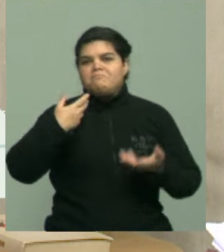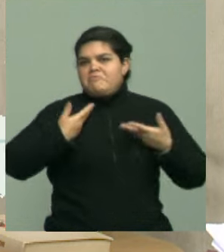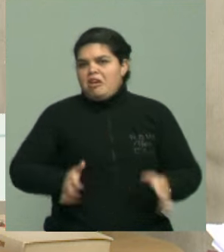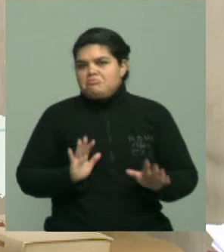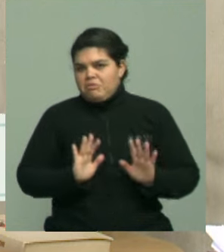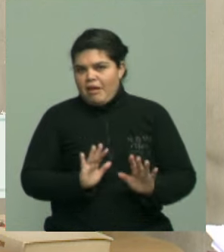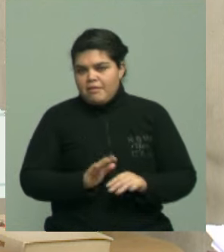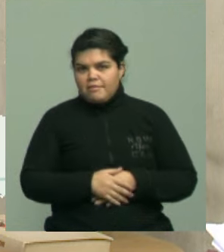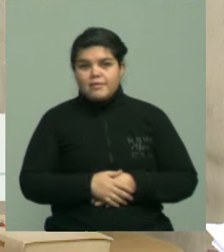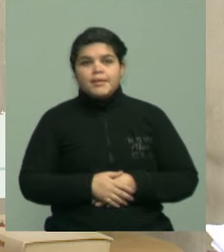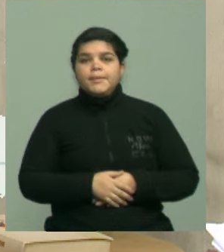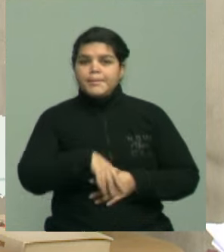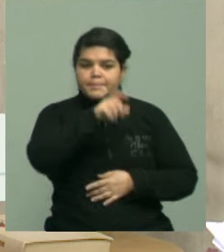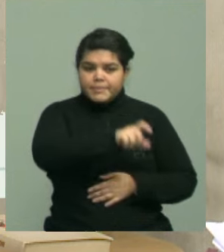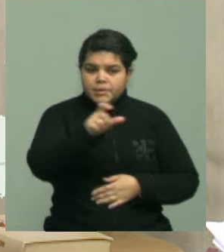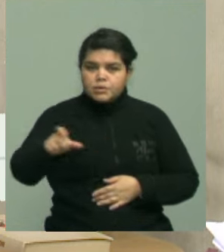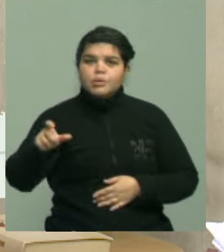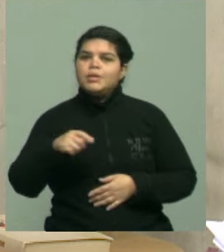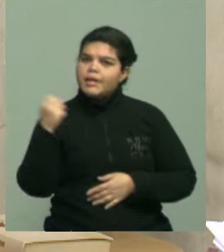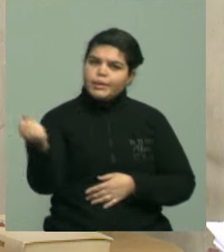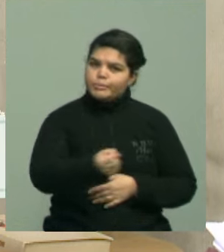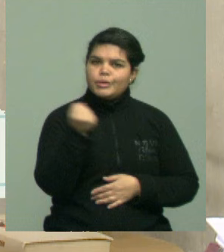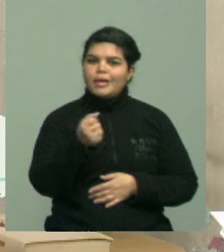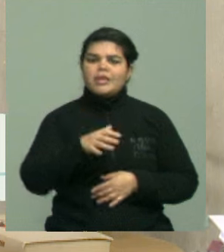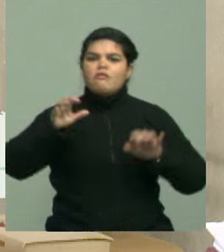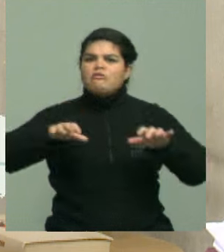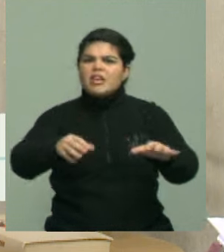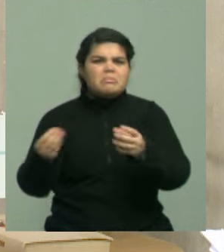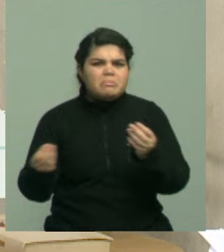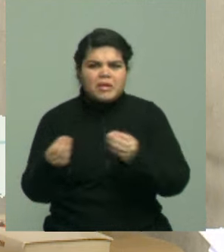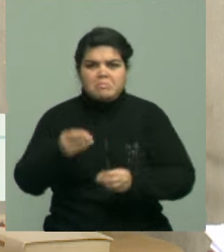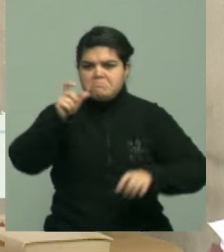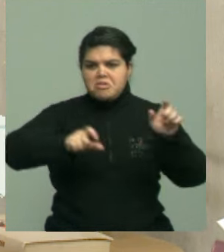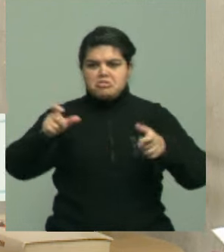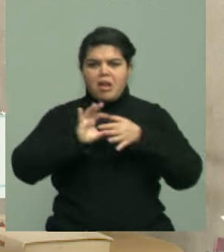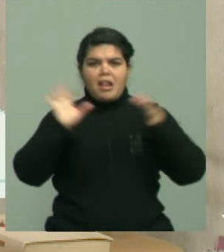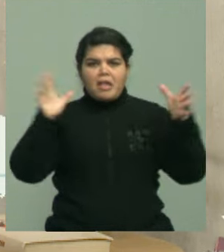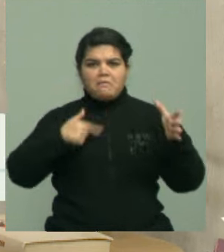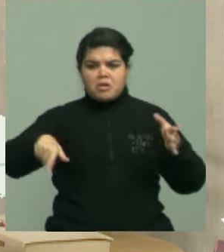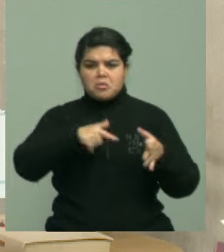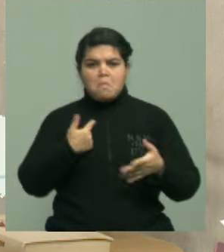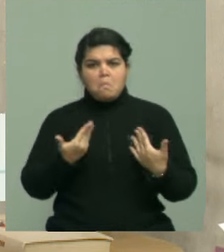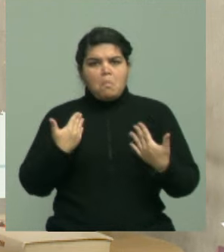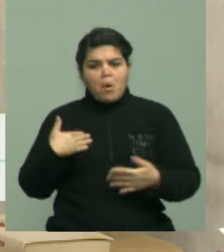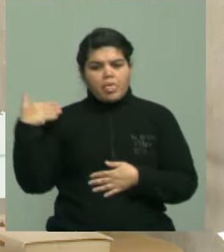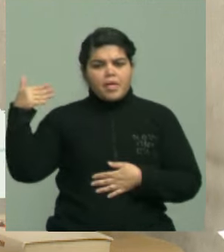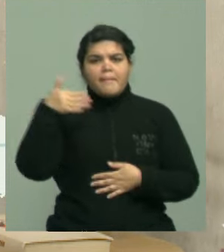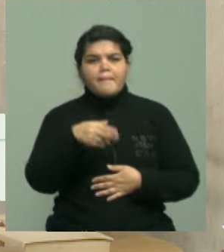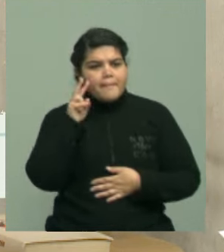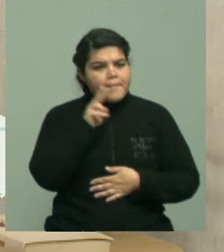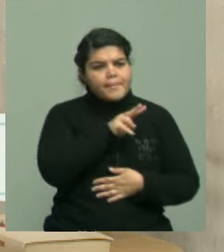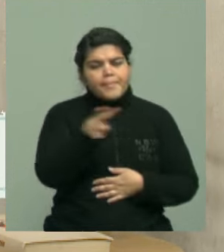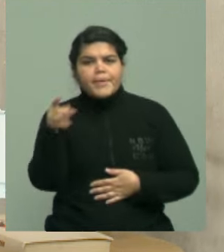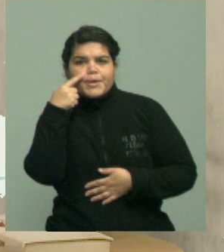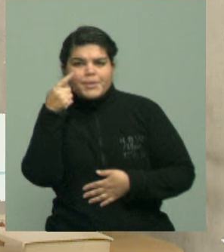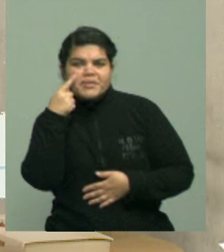y hacer que la gente tome un contacto con profesionales, porque por ahí muchas veces uno lo ha escuchado de un amigo, claro, de